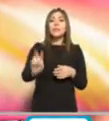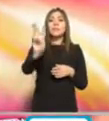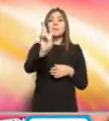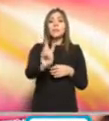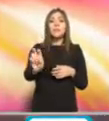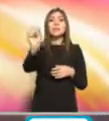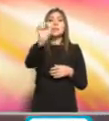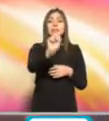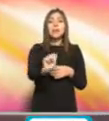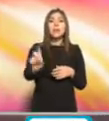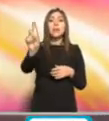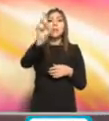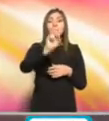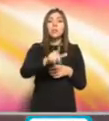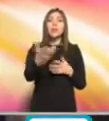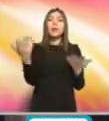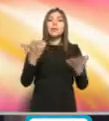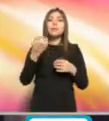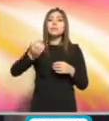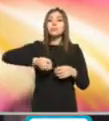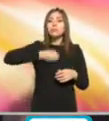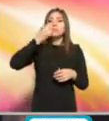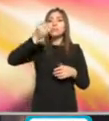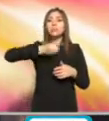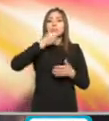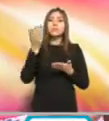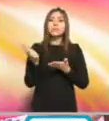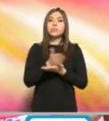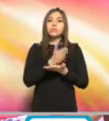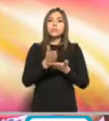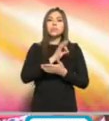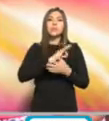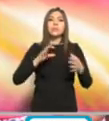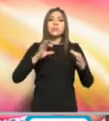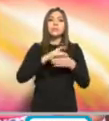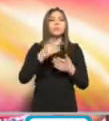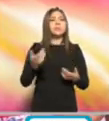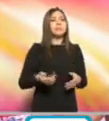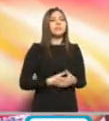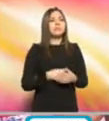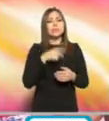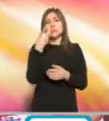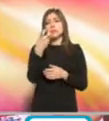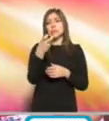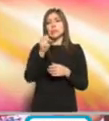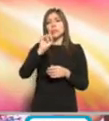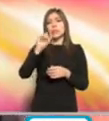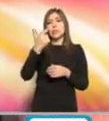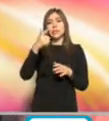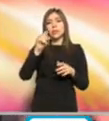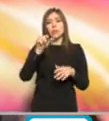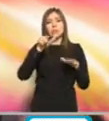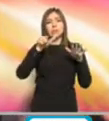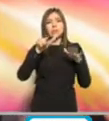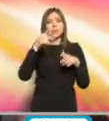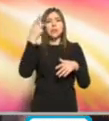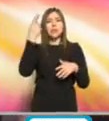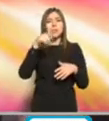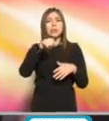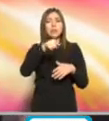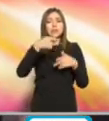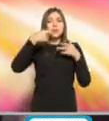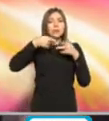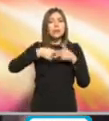¡Wow! Para hacer oración y estar en comunión los ¿Hace novohispanos. cuánto dices que fue esto? Esto es del siglo XVII, pero Ajá. esto